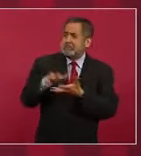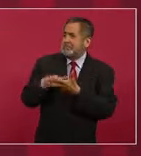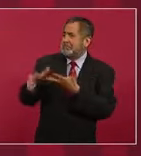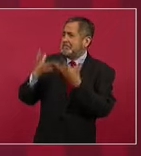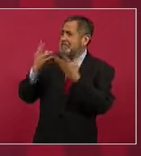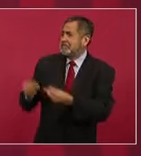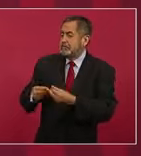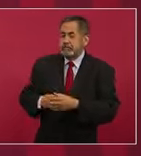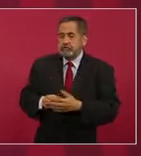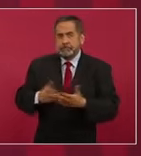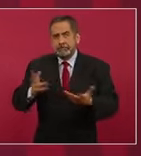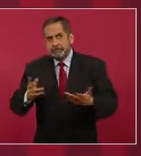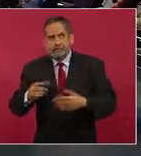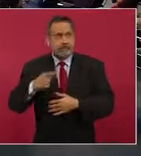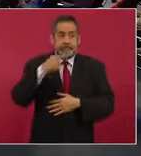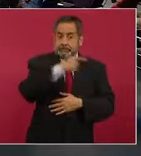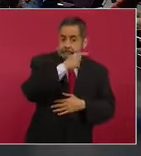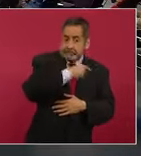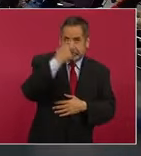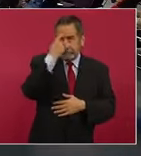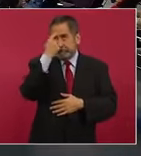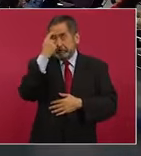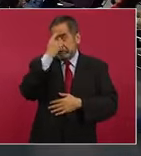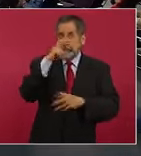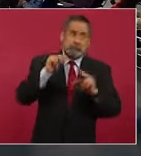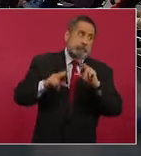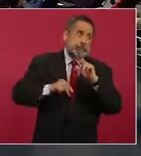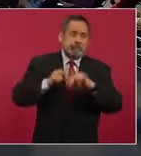Pero es esa concepción